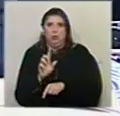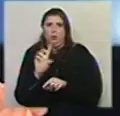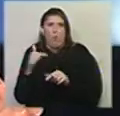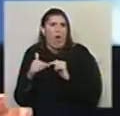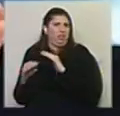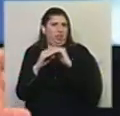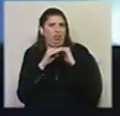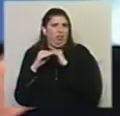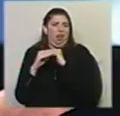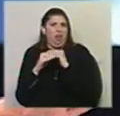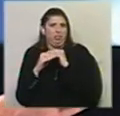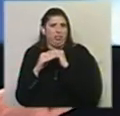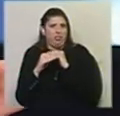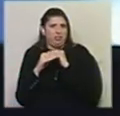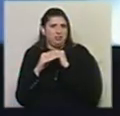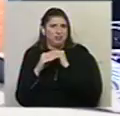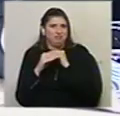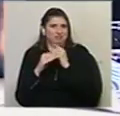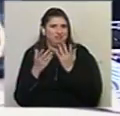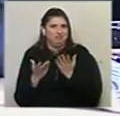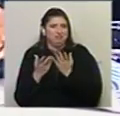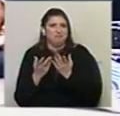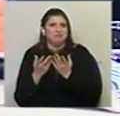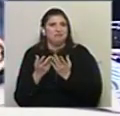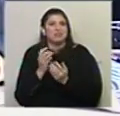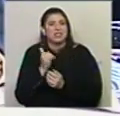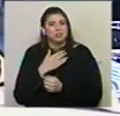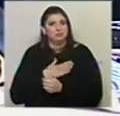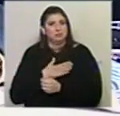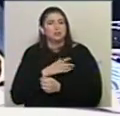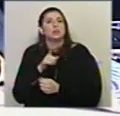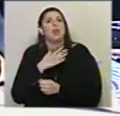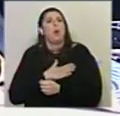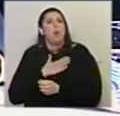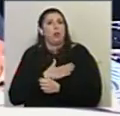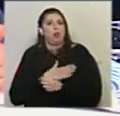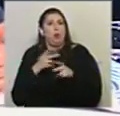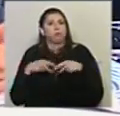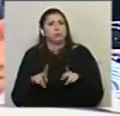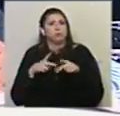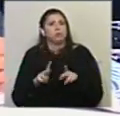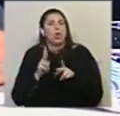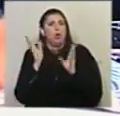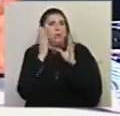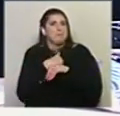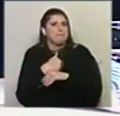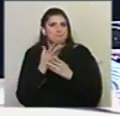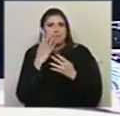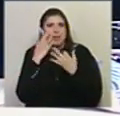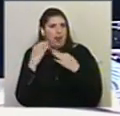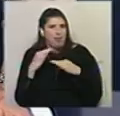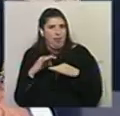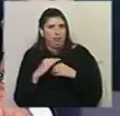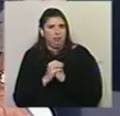hay una inequidad. Costo cero, es porque los recursos no son finitos. Claro. ¿Está de acuerdo con el que los mecanismos no se ajustan, digamos, a la realidad?